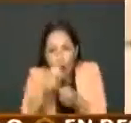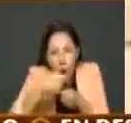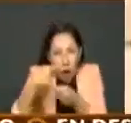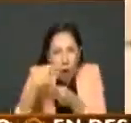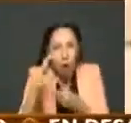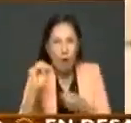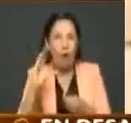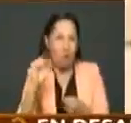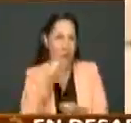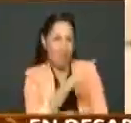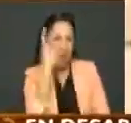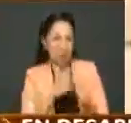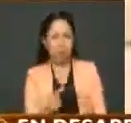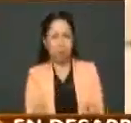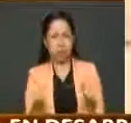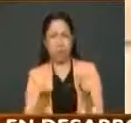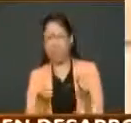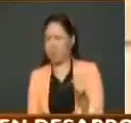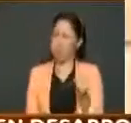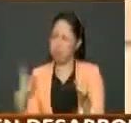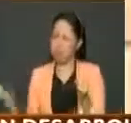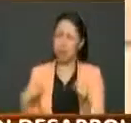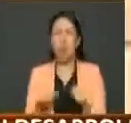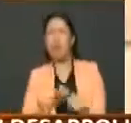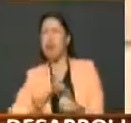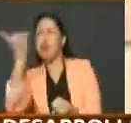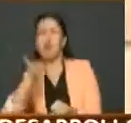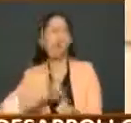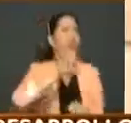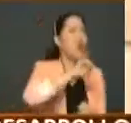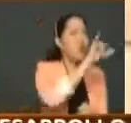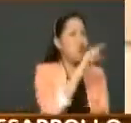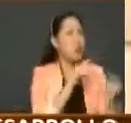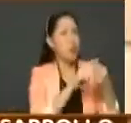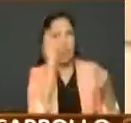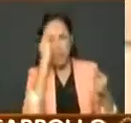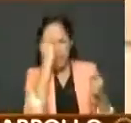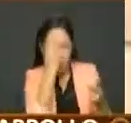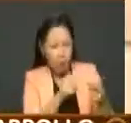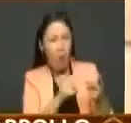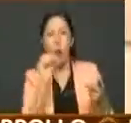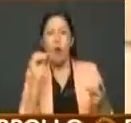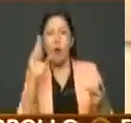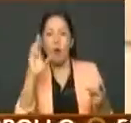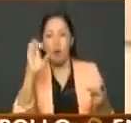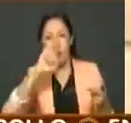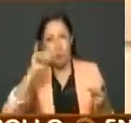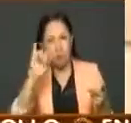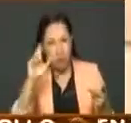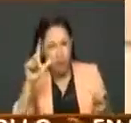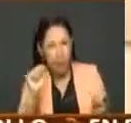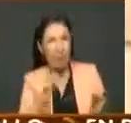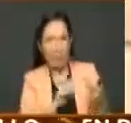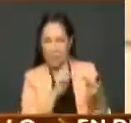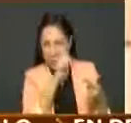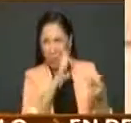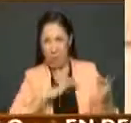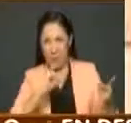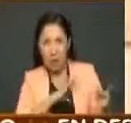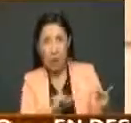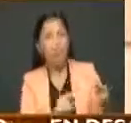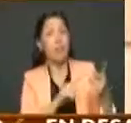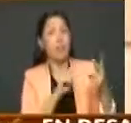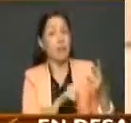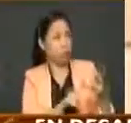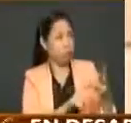ser piloto de los Rodríguez Orejuela y continuó su exitosa carrera narcotraficante en el cartel del